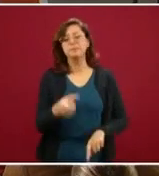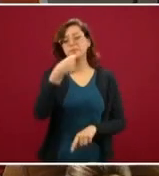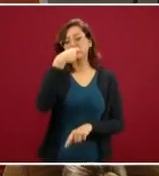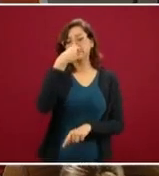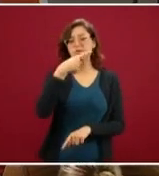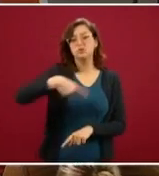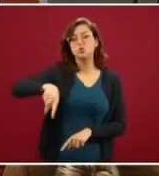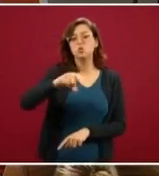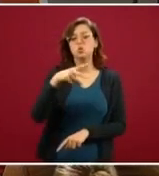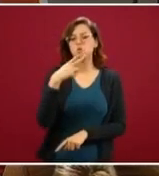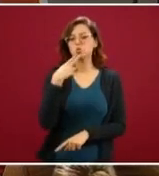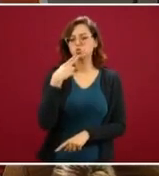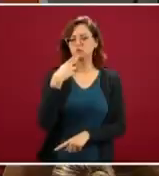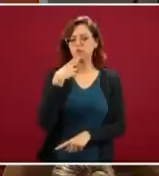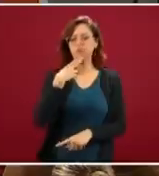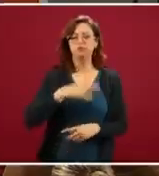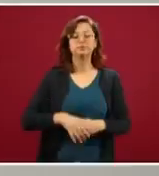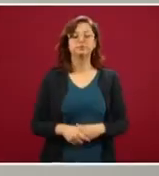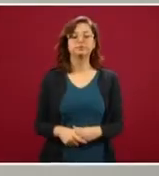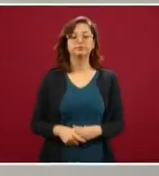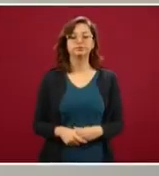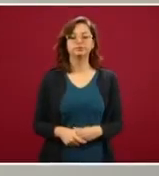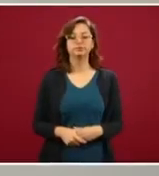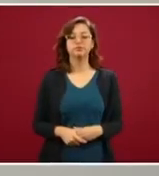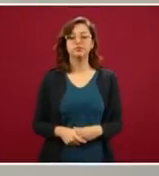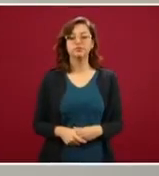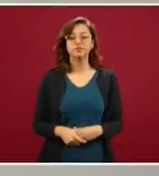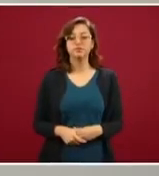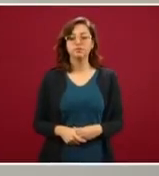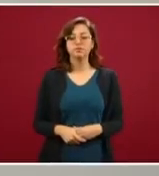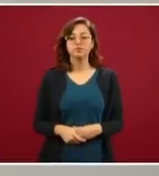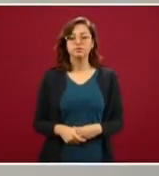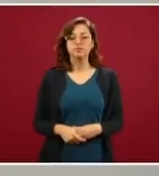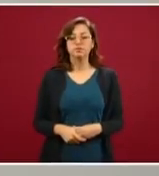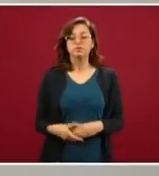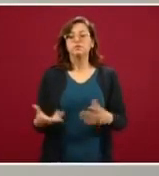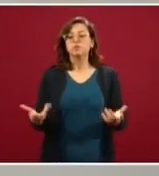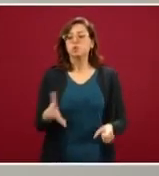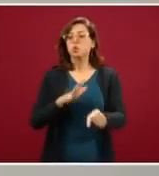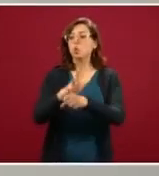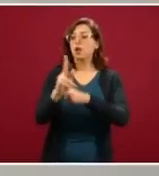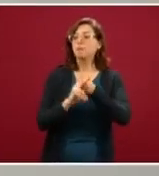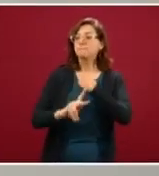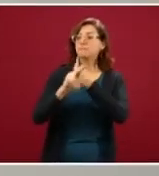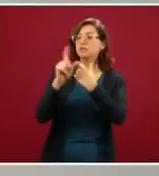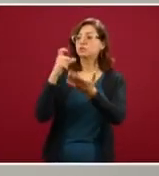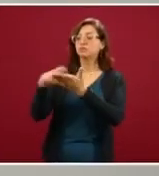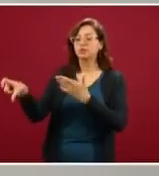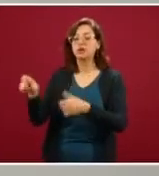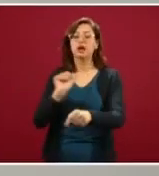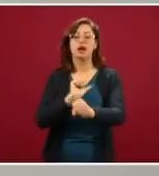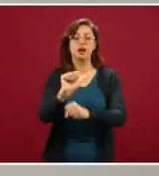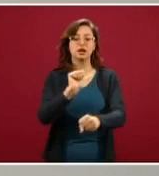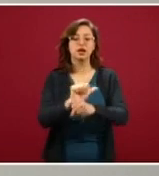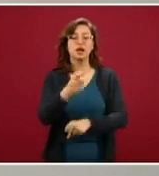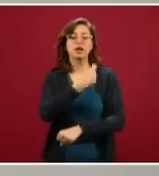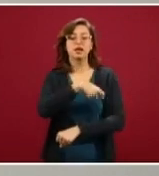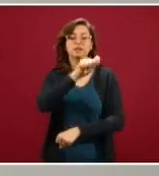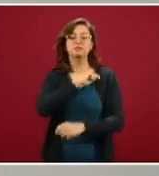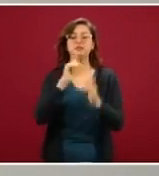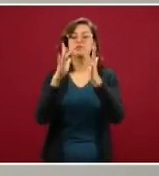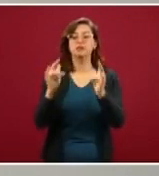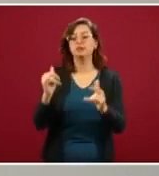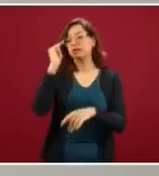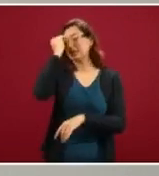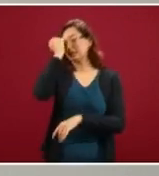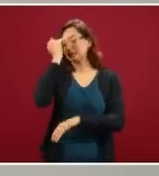consumo. Destacamos aquí cuáles son los países en los que se han tenido estas adquisiciones. Incluye Argentina, España, Francia,